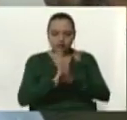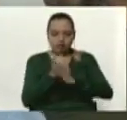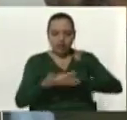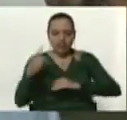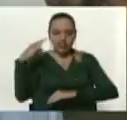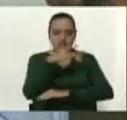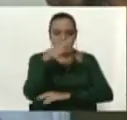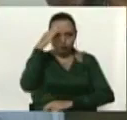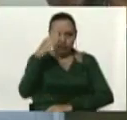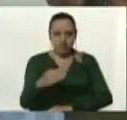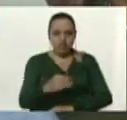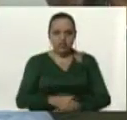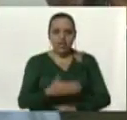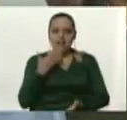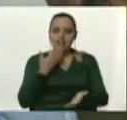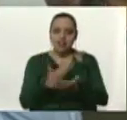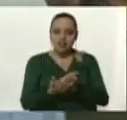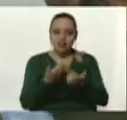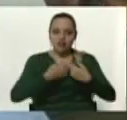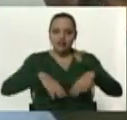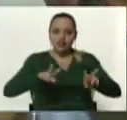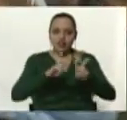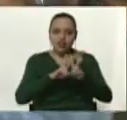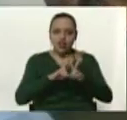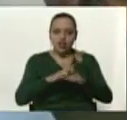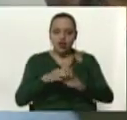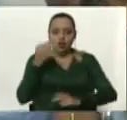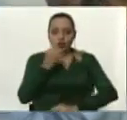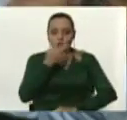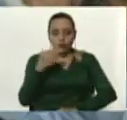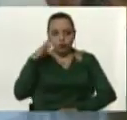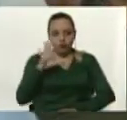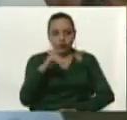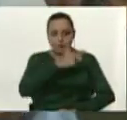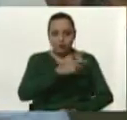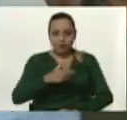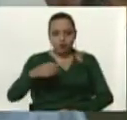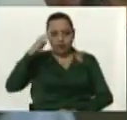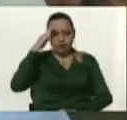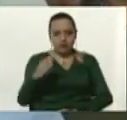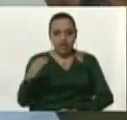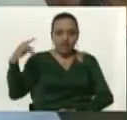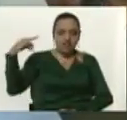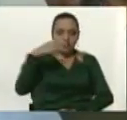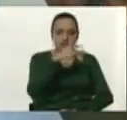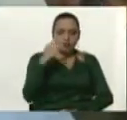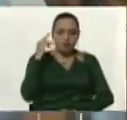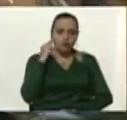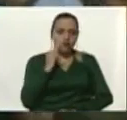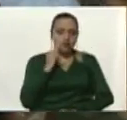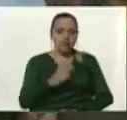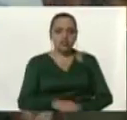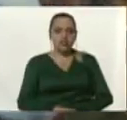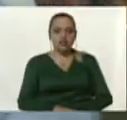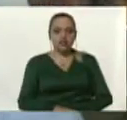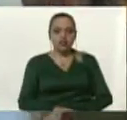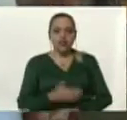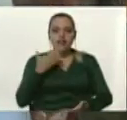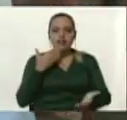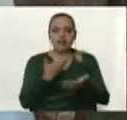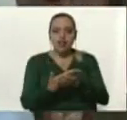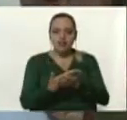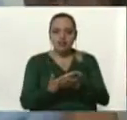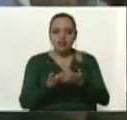militar, gracias a la moral y al compromiso de los oficiales de nuestra aviación militar bolivariana. Gracias a su